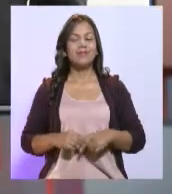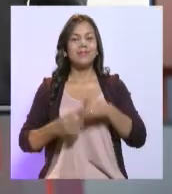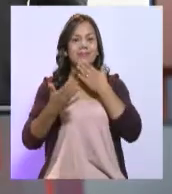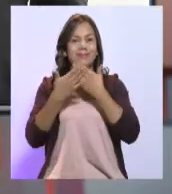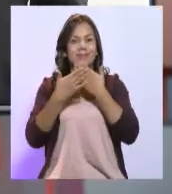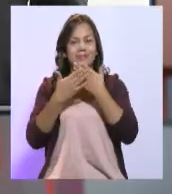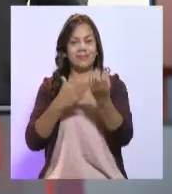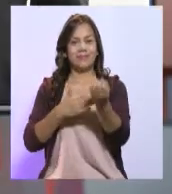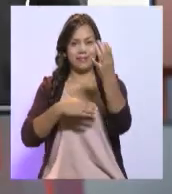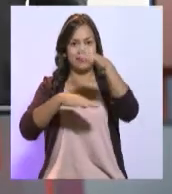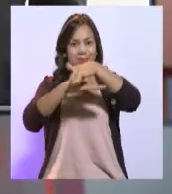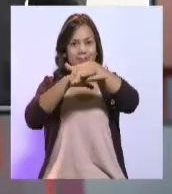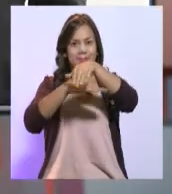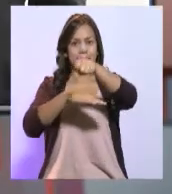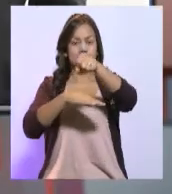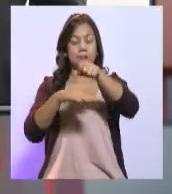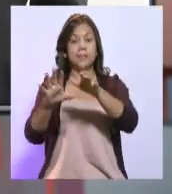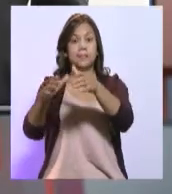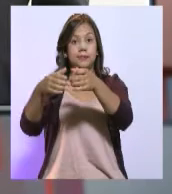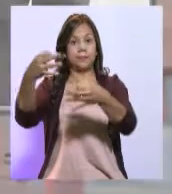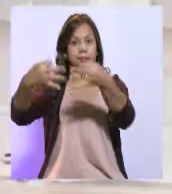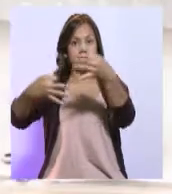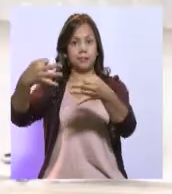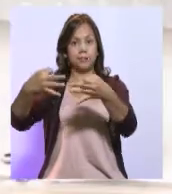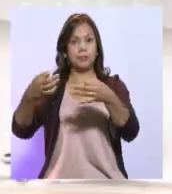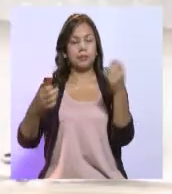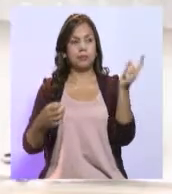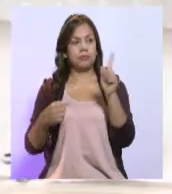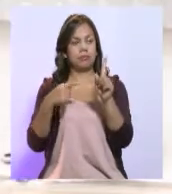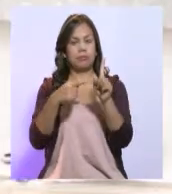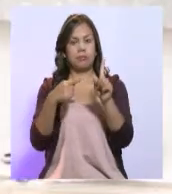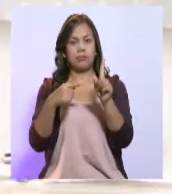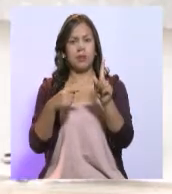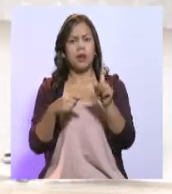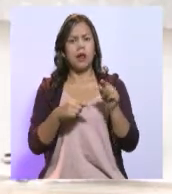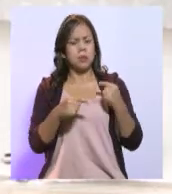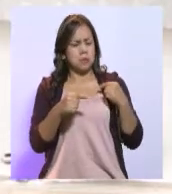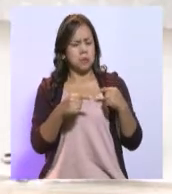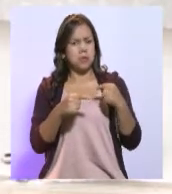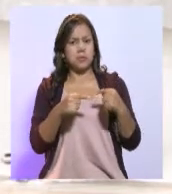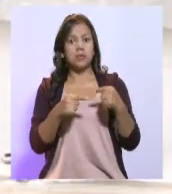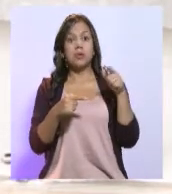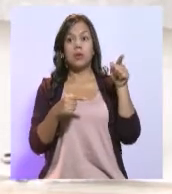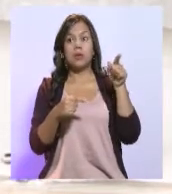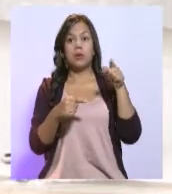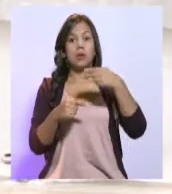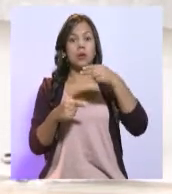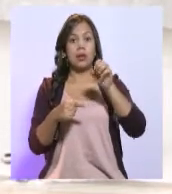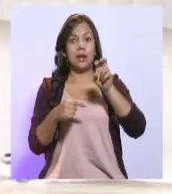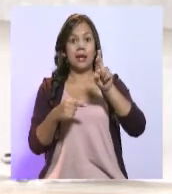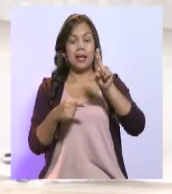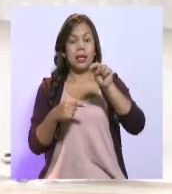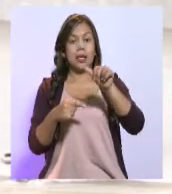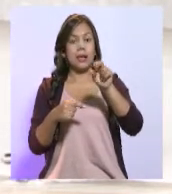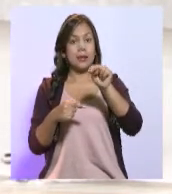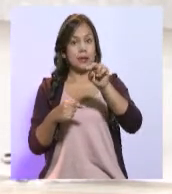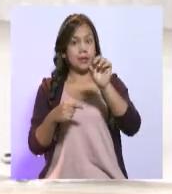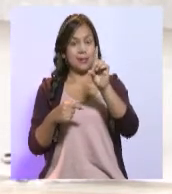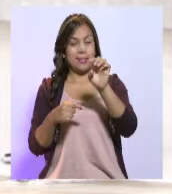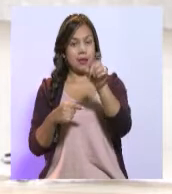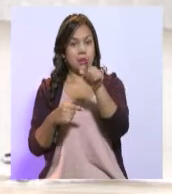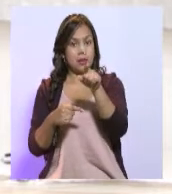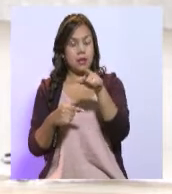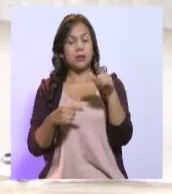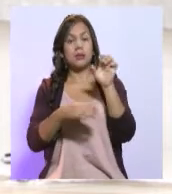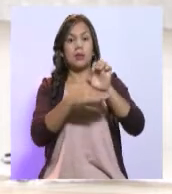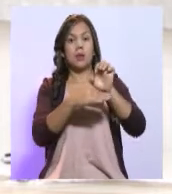Gracias, buenas tardes. La Comisión de Justicia recibió hace pocos minutos a Juan Hernández, delegado regional para Perú, Bolivia y